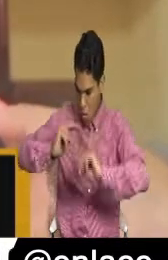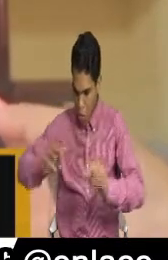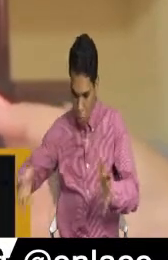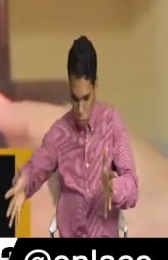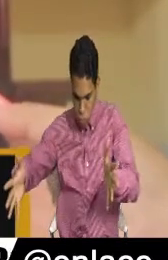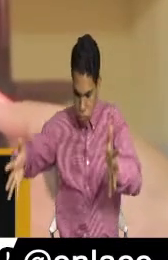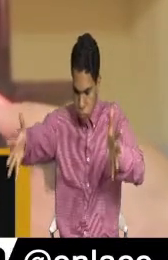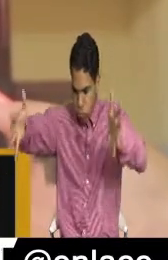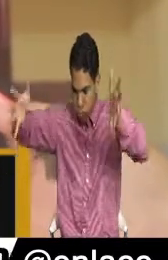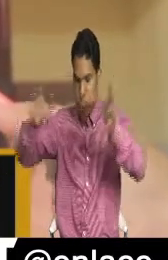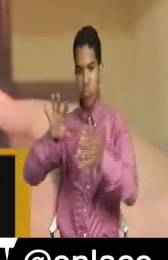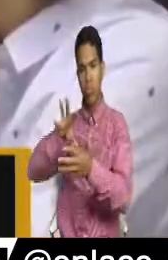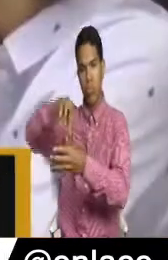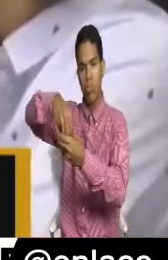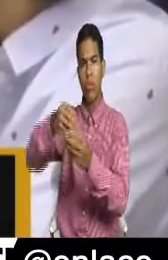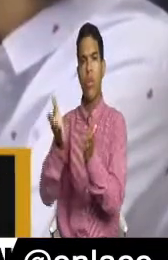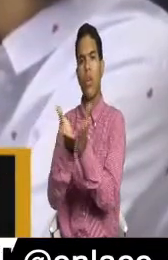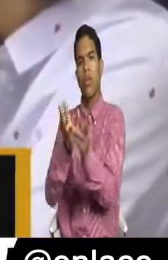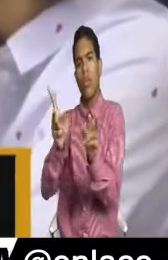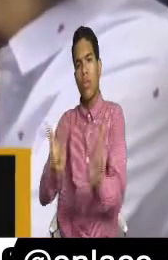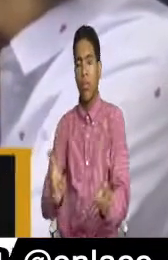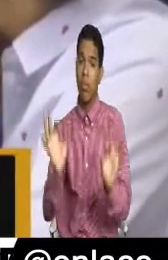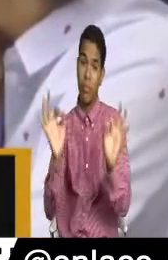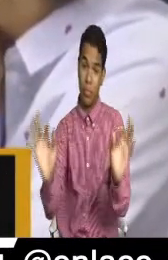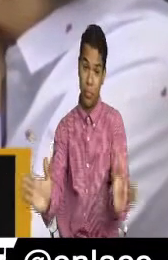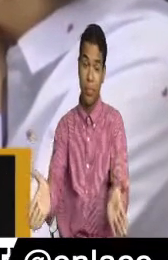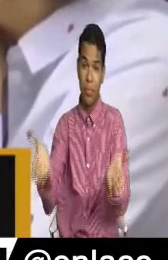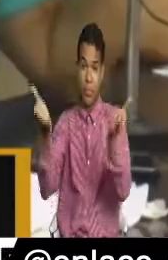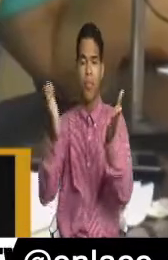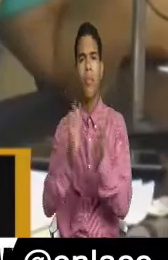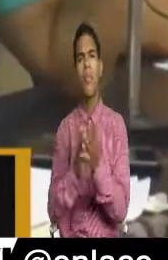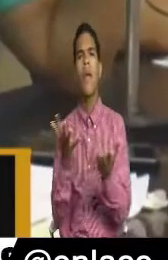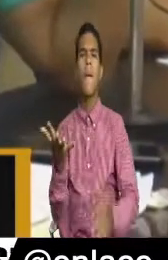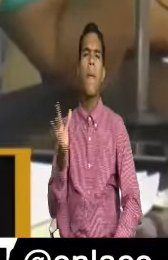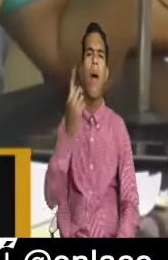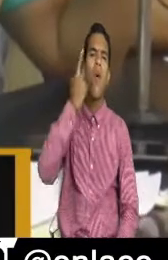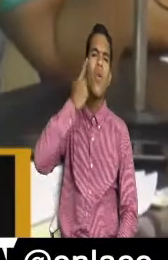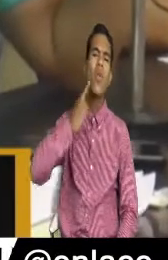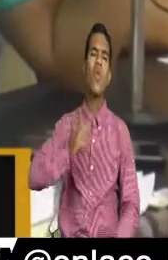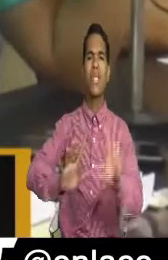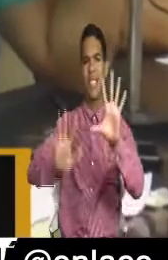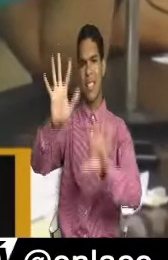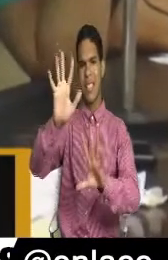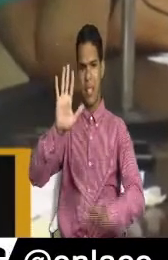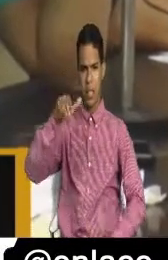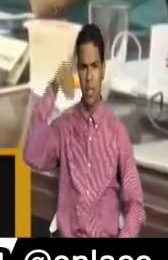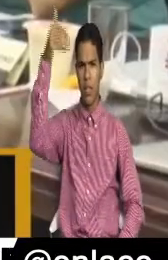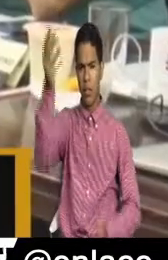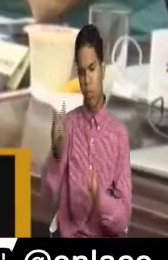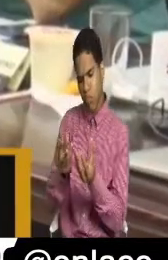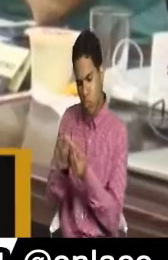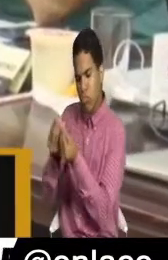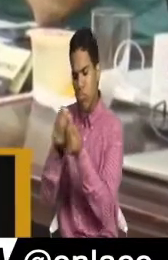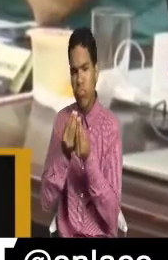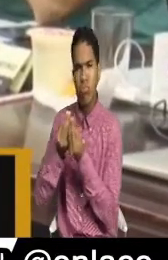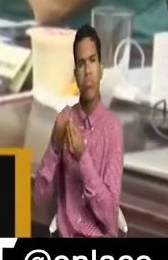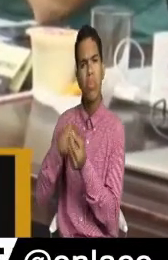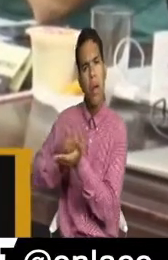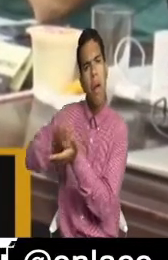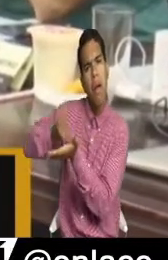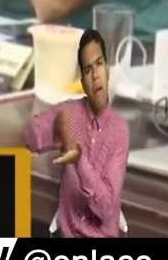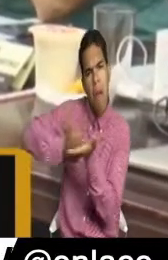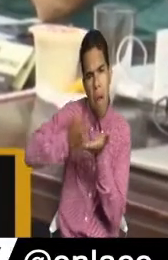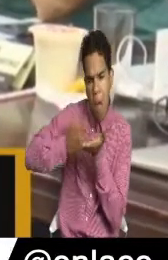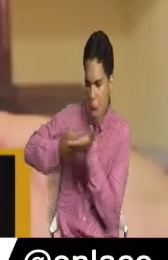la calidad de vida de esos estudiantes. El corporado anunció que en 15 días, muy seguramente, la plenaria del Consejo será convocada a sesiones extraordinarias por el alcalde